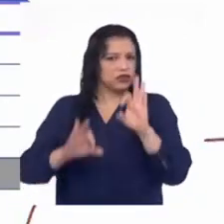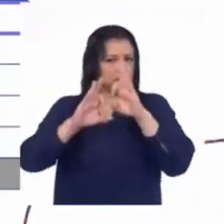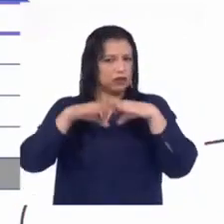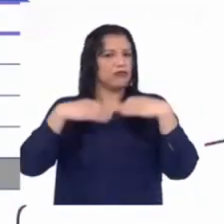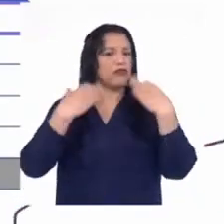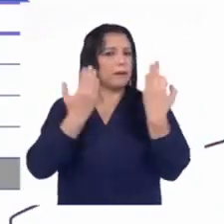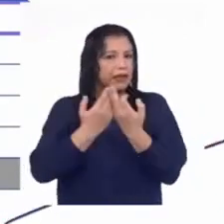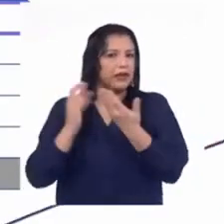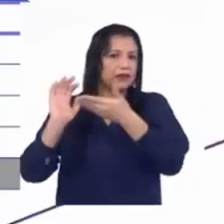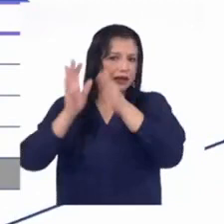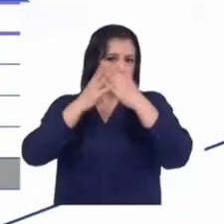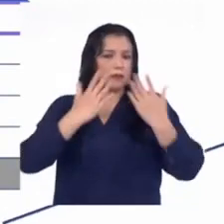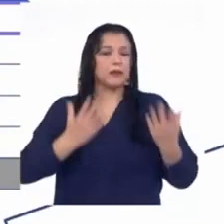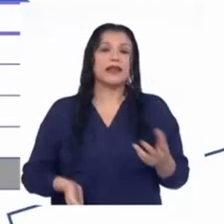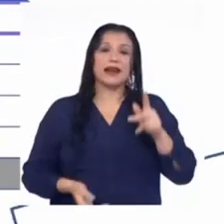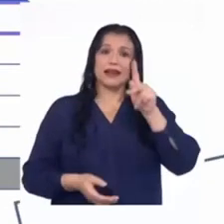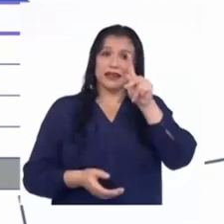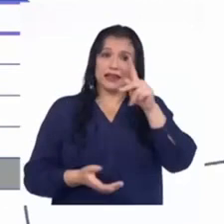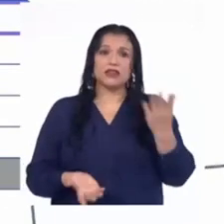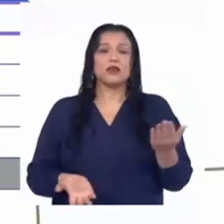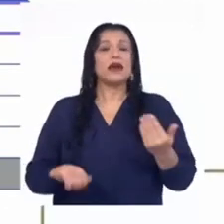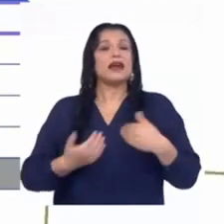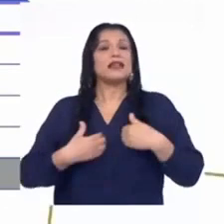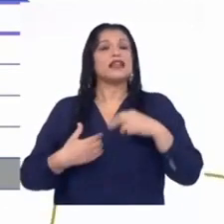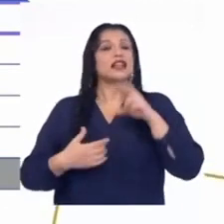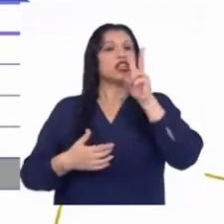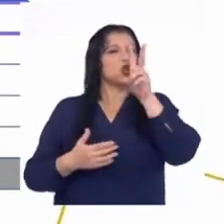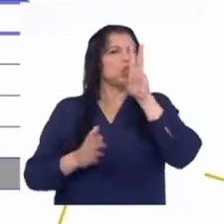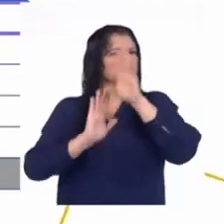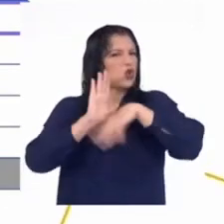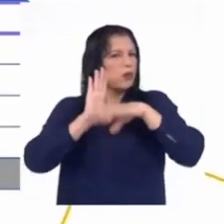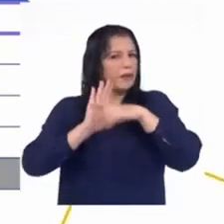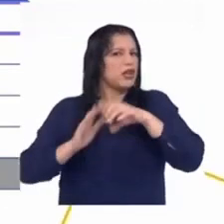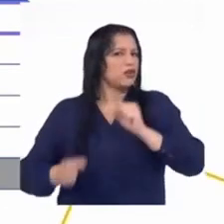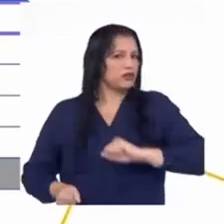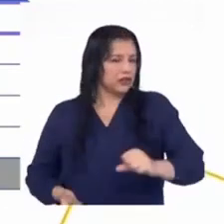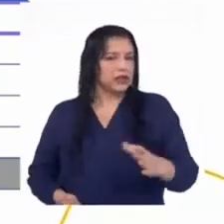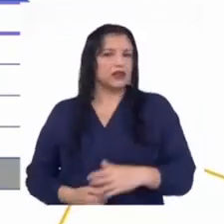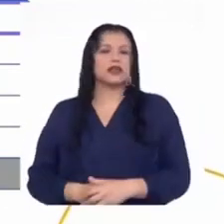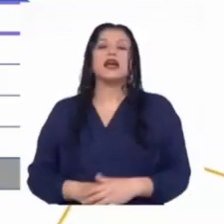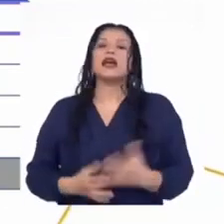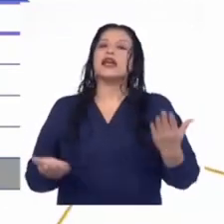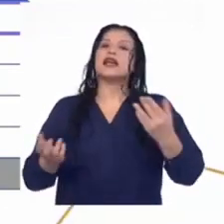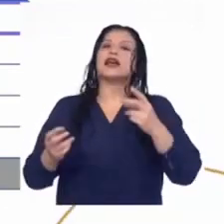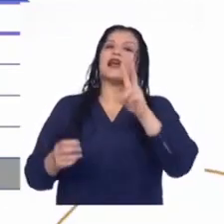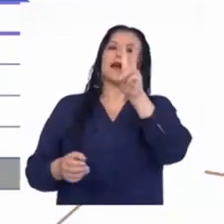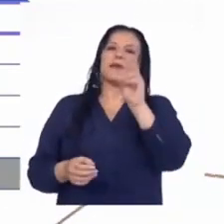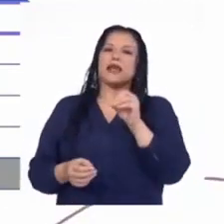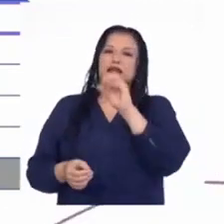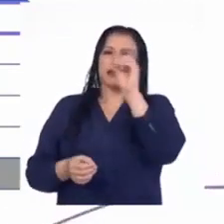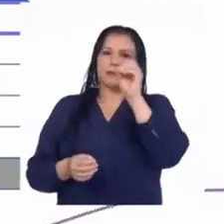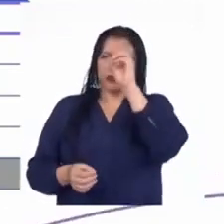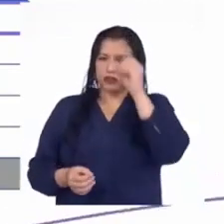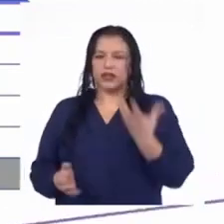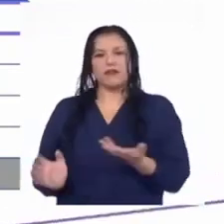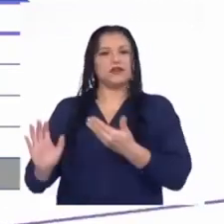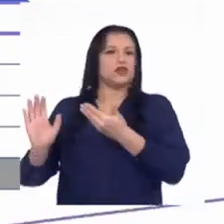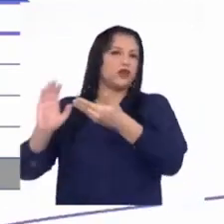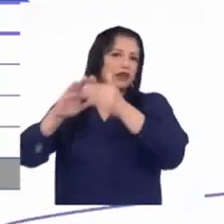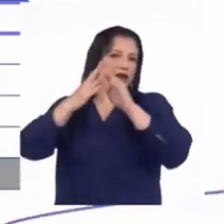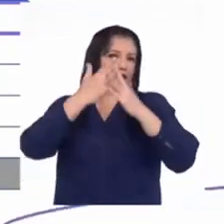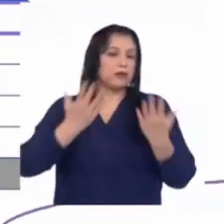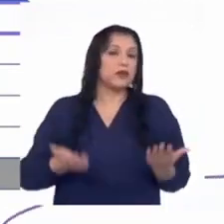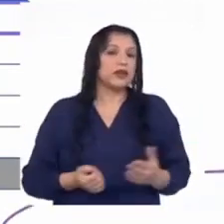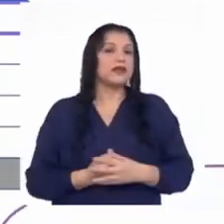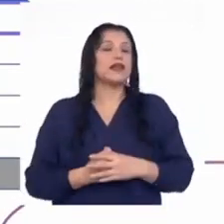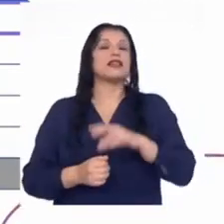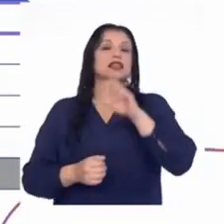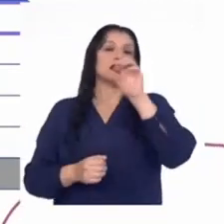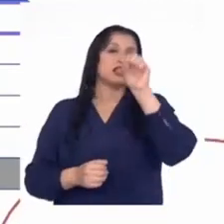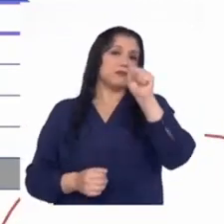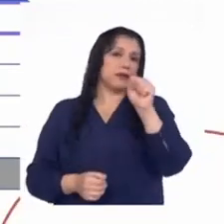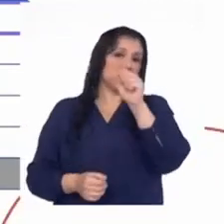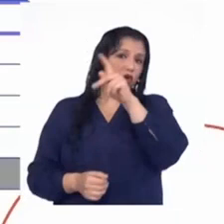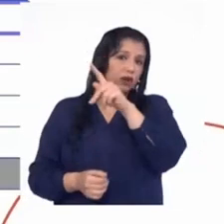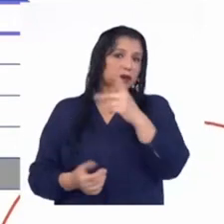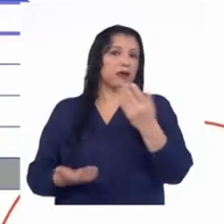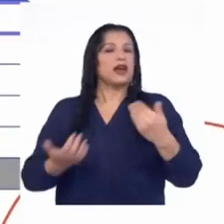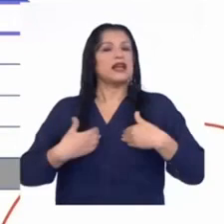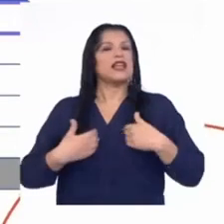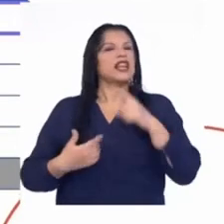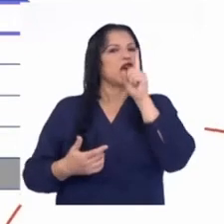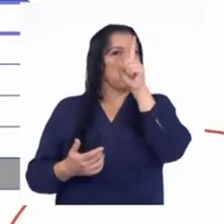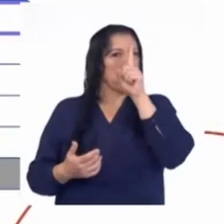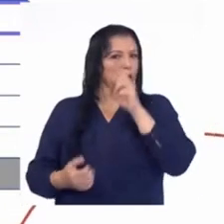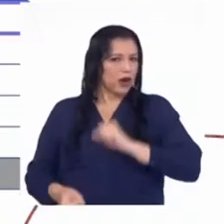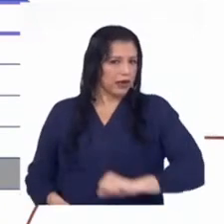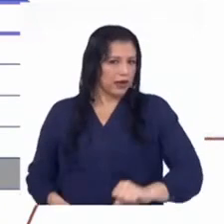familias de la comunidad Quichua tienen 2 o menos hijos y que el 20% de familias de la comunidad Shipibo-Conibo tienen